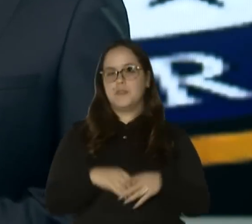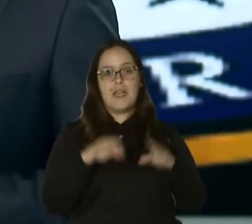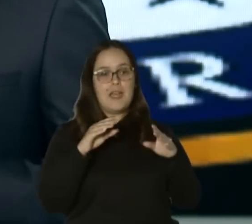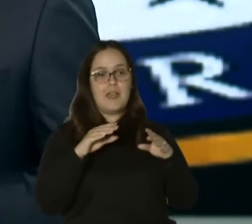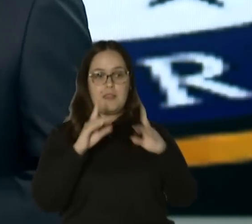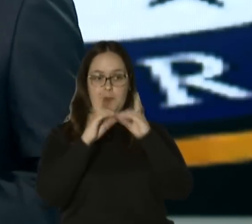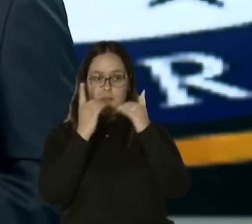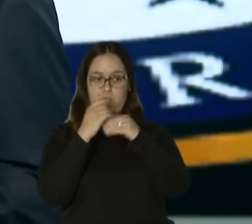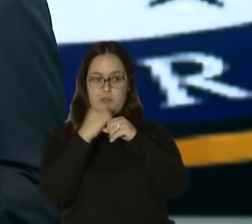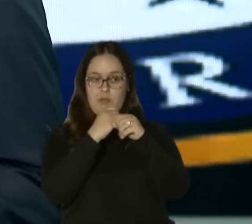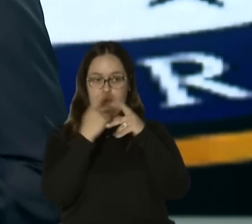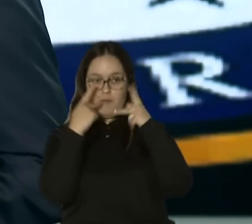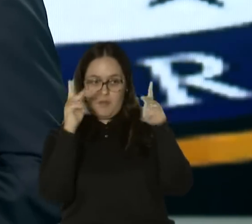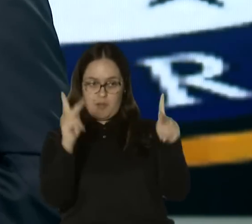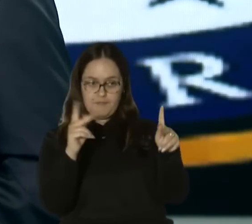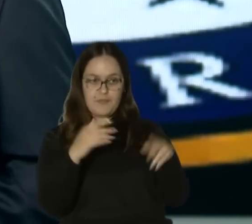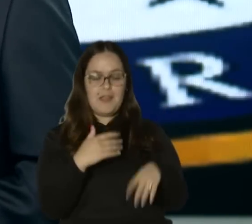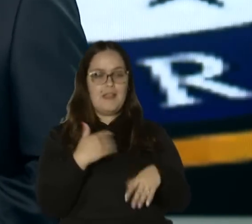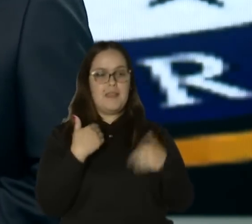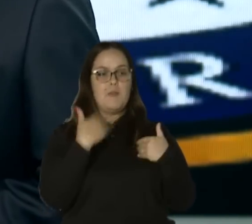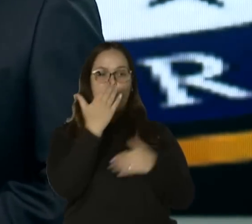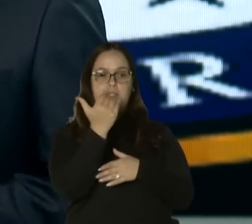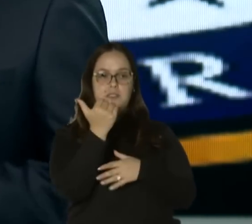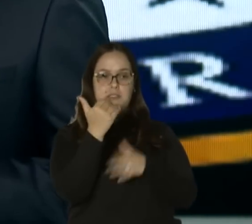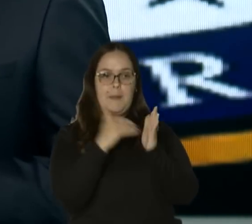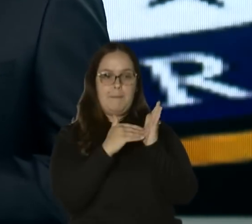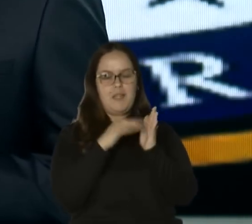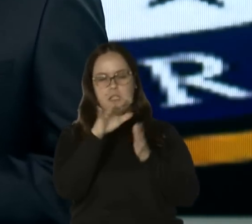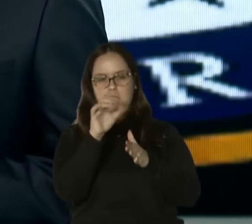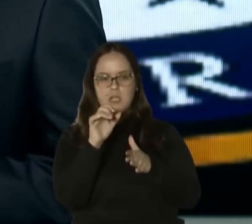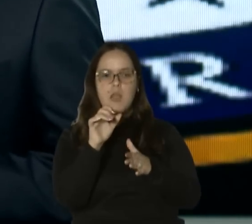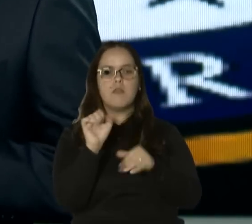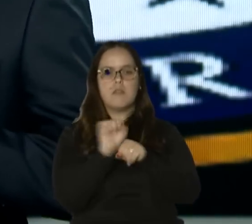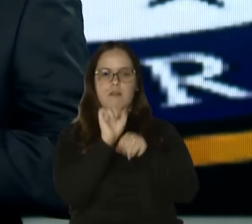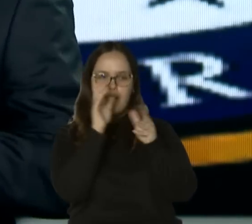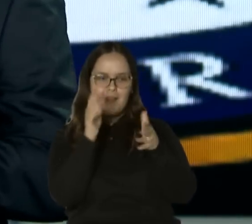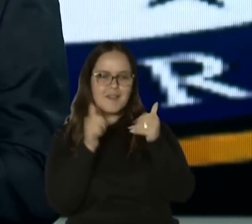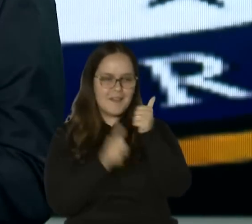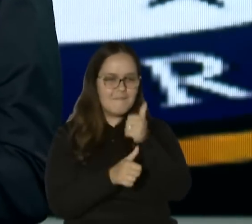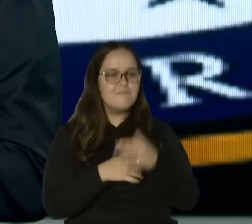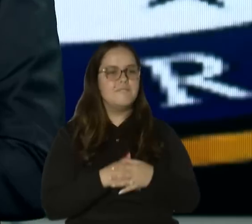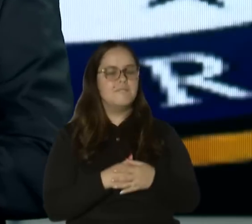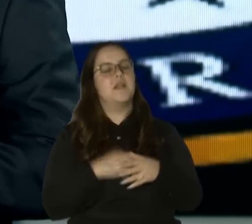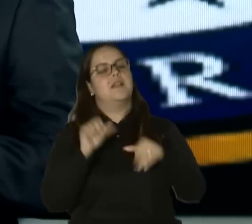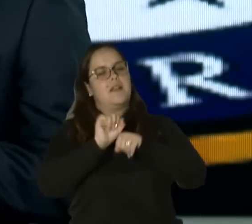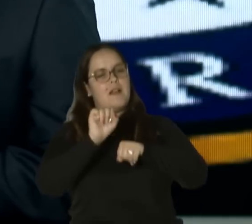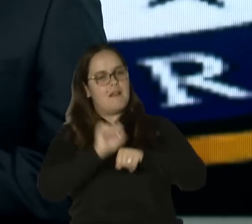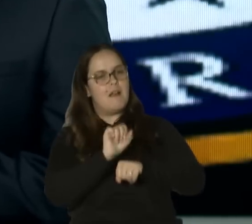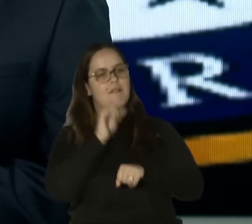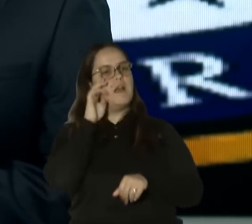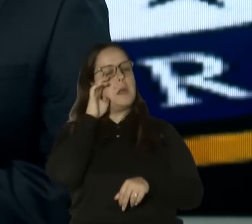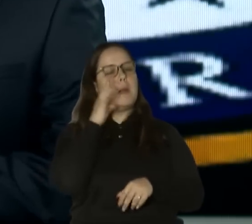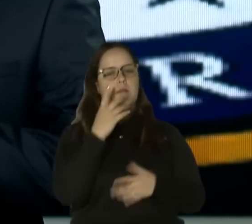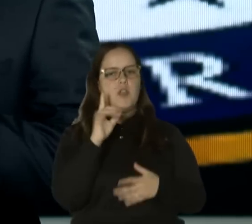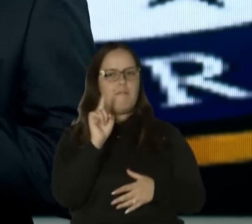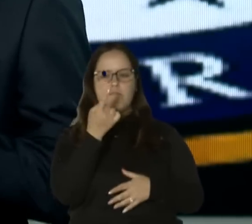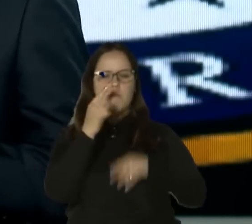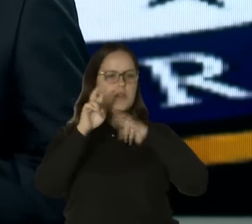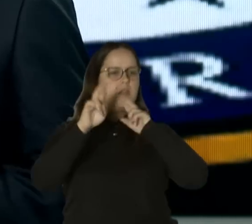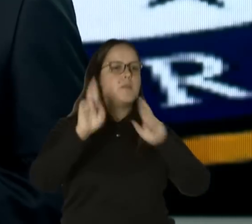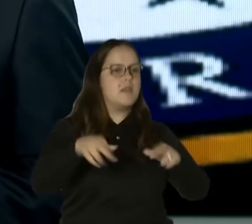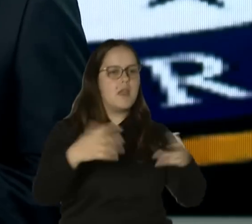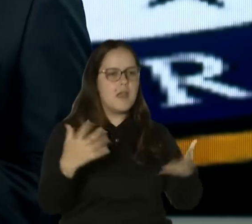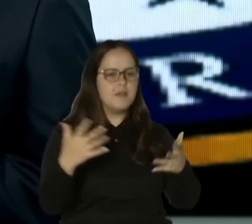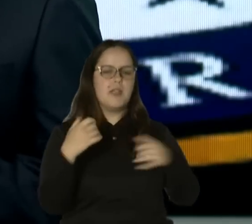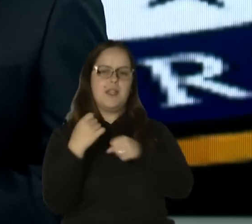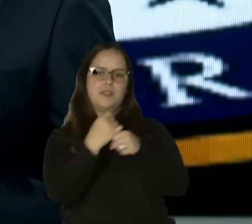un departamento con sobre 15.500 empleados que trabaja en la unificación de la primera respuesta y lo que es el